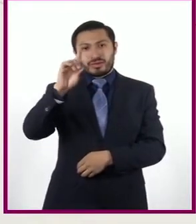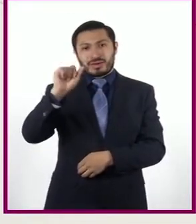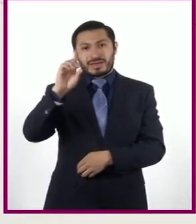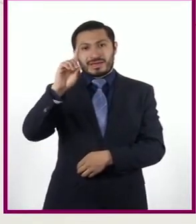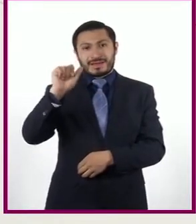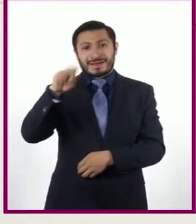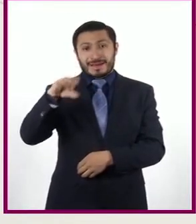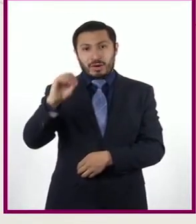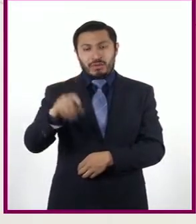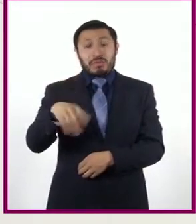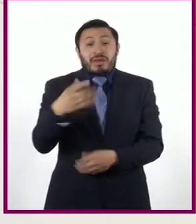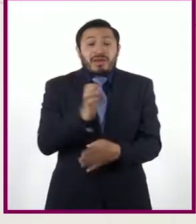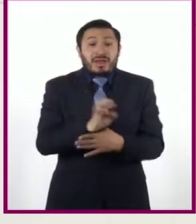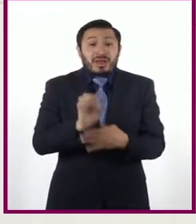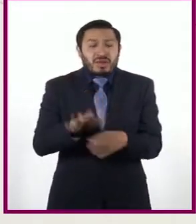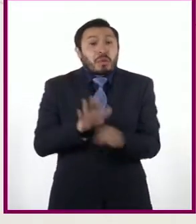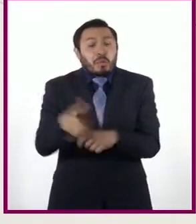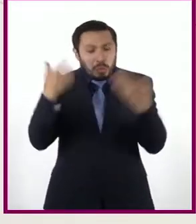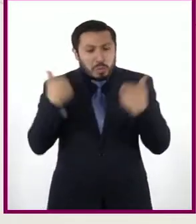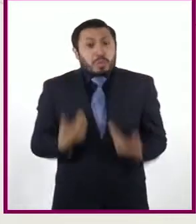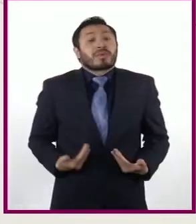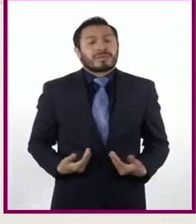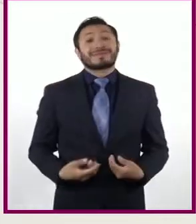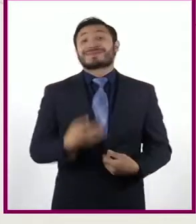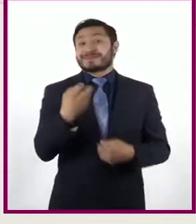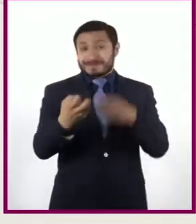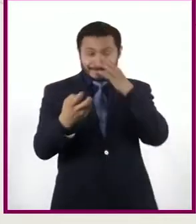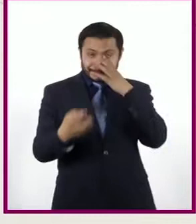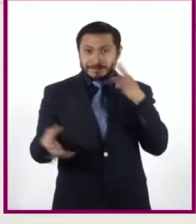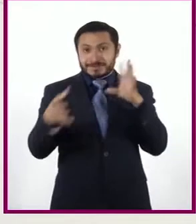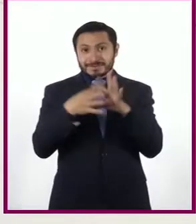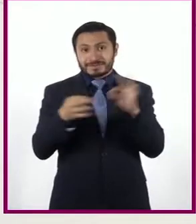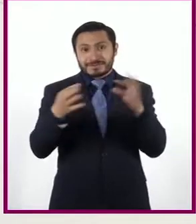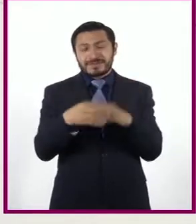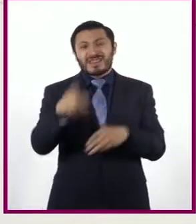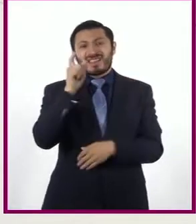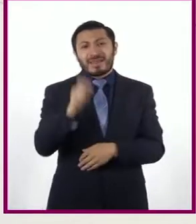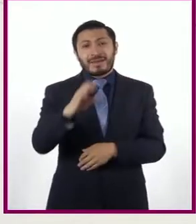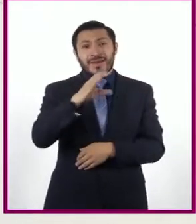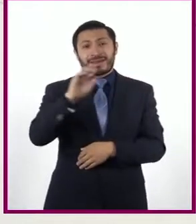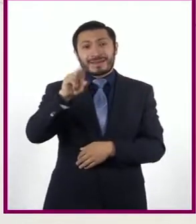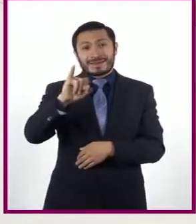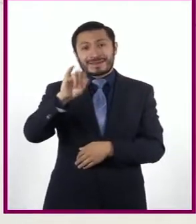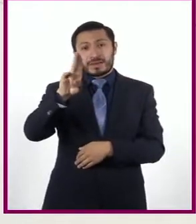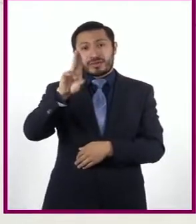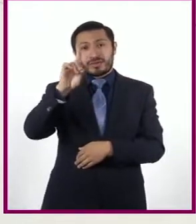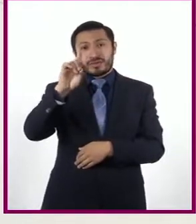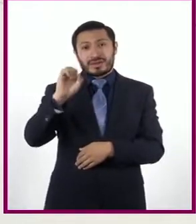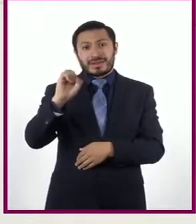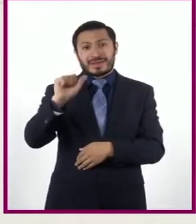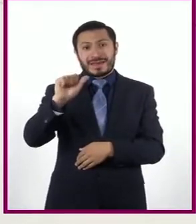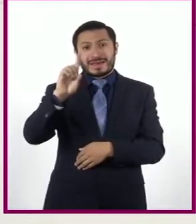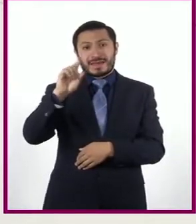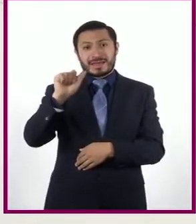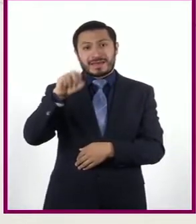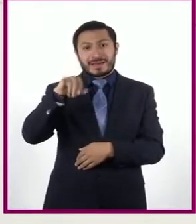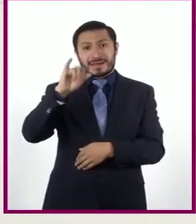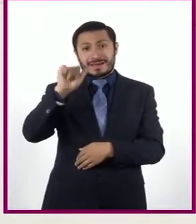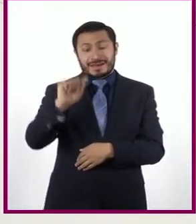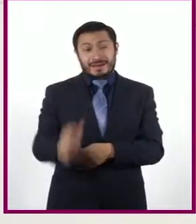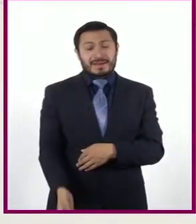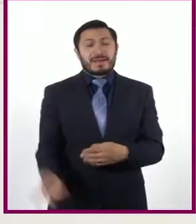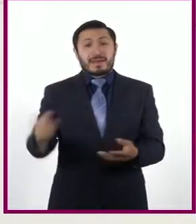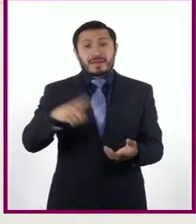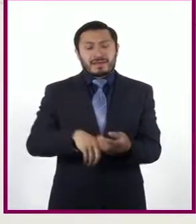soy? Para ello, platicaremos acerca de lo que implica la ciudadanía al formar parte de una nación y ejercer la libertad